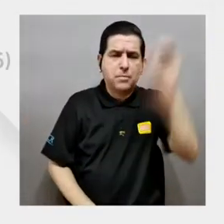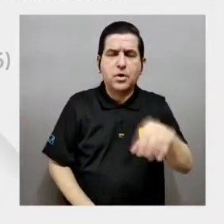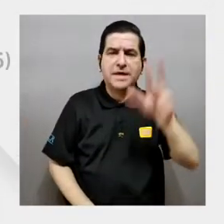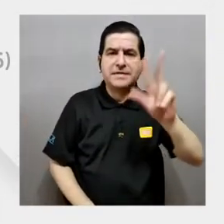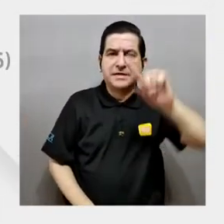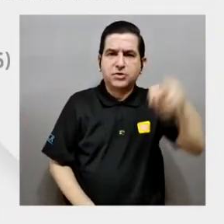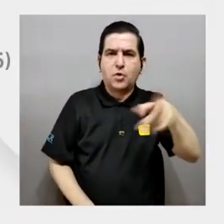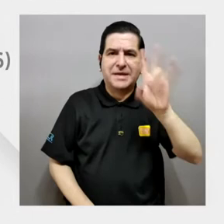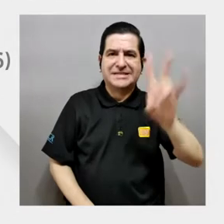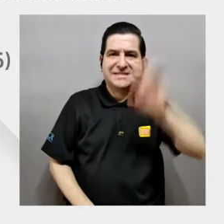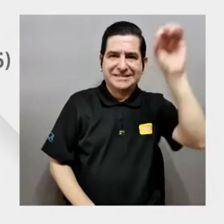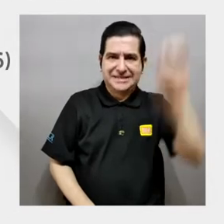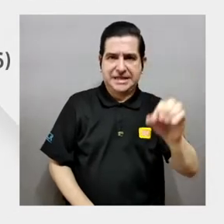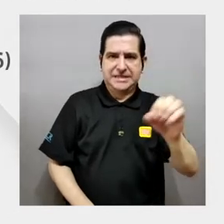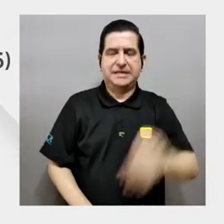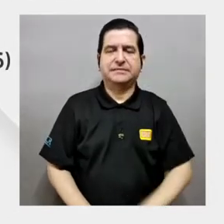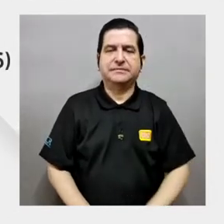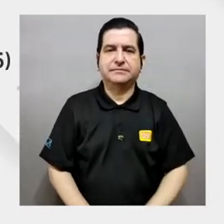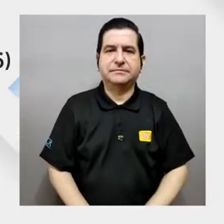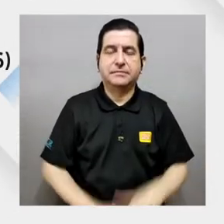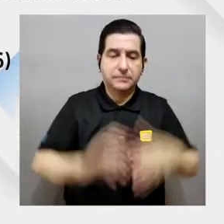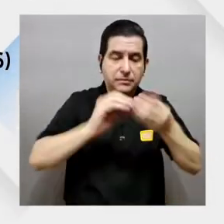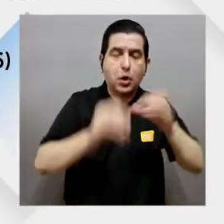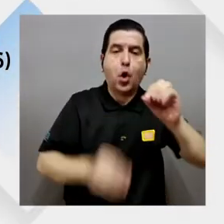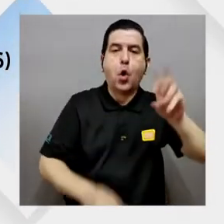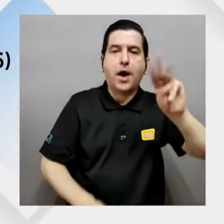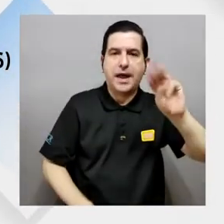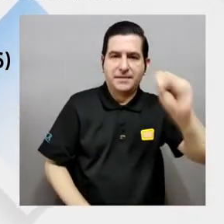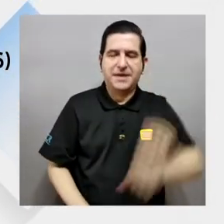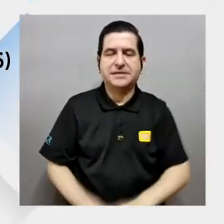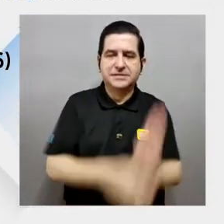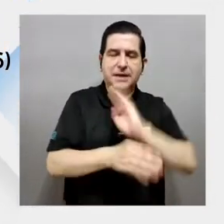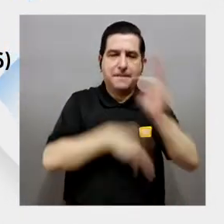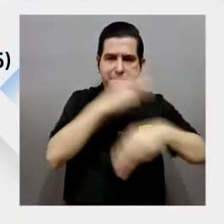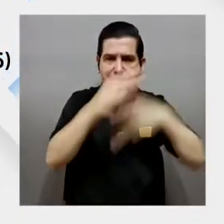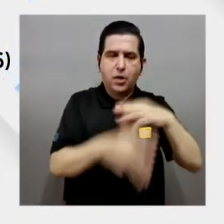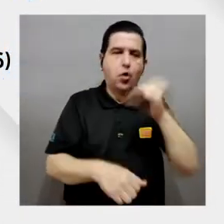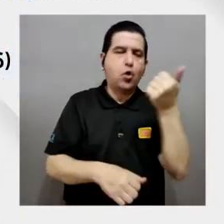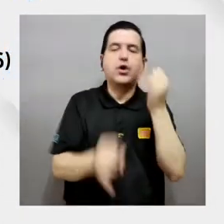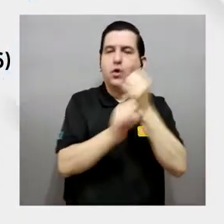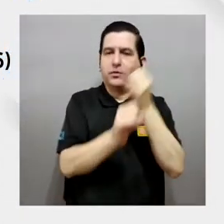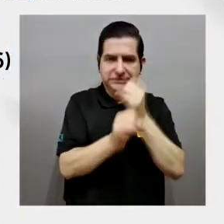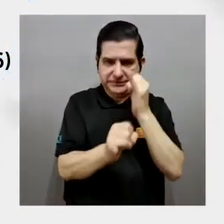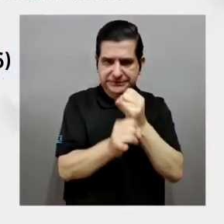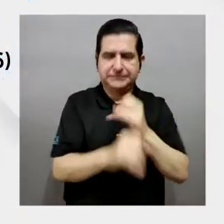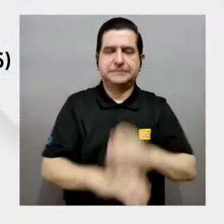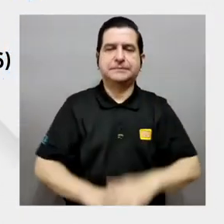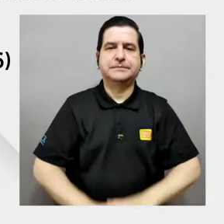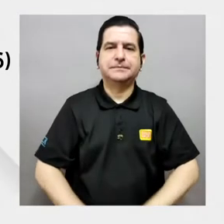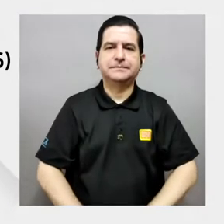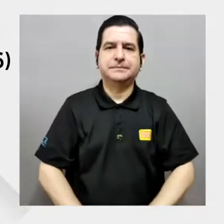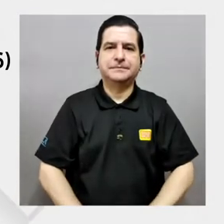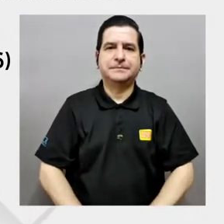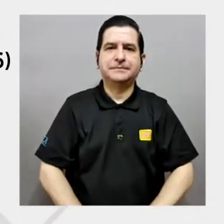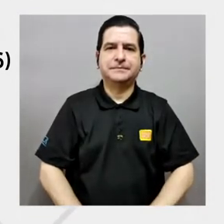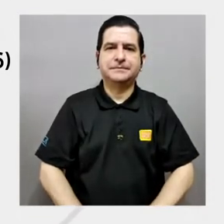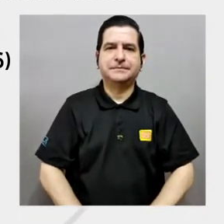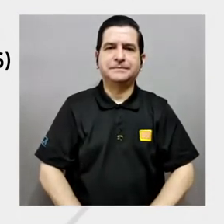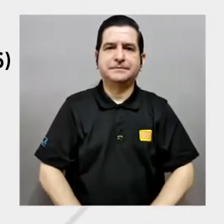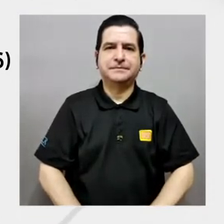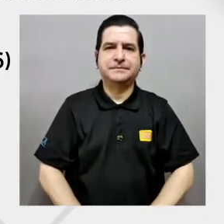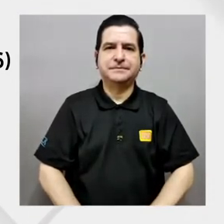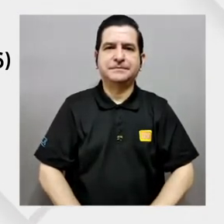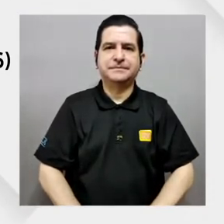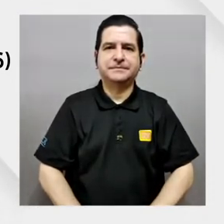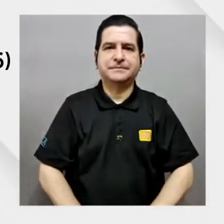La cantidad de personas con obesidad es baja, el porcentaje es de 3,7%. Datos de la OMS, el Banco Mundial